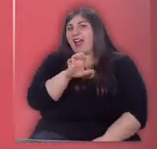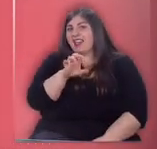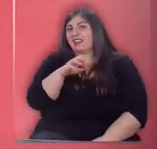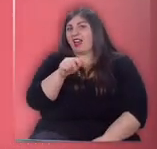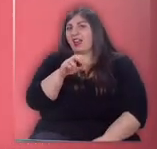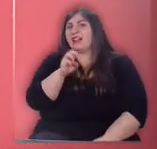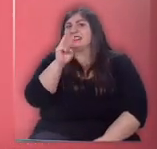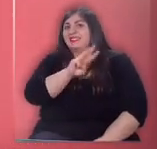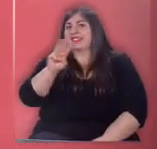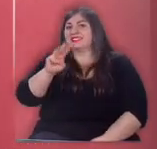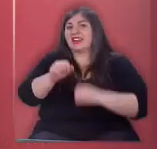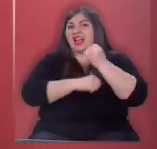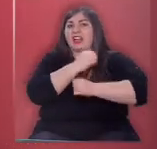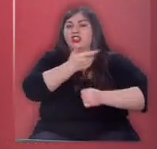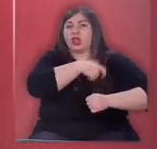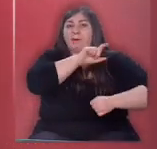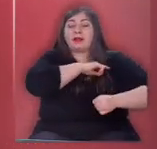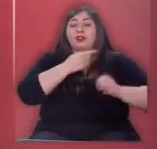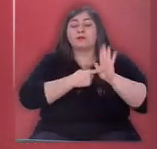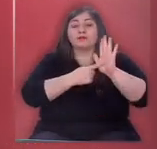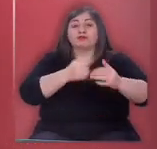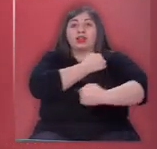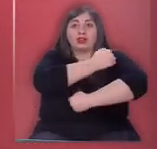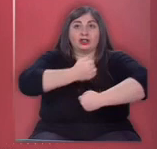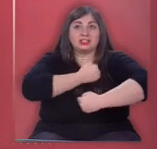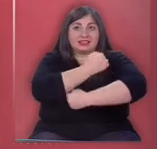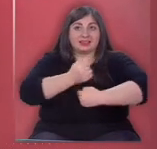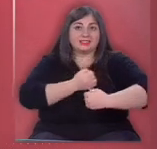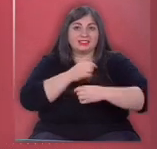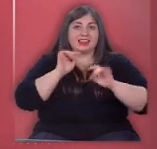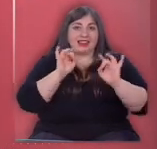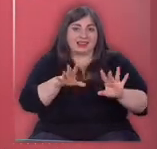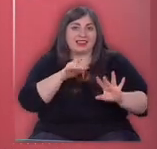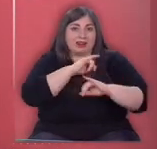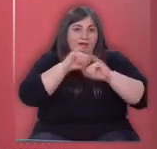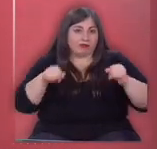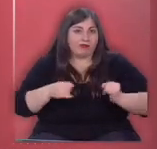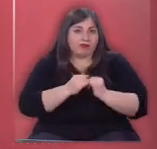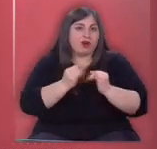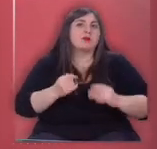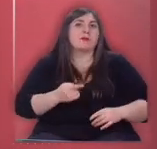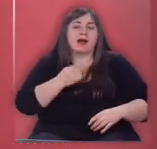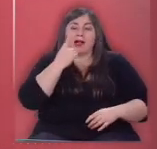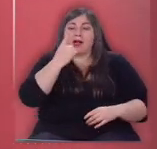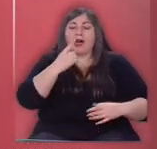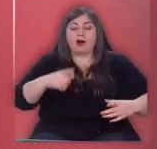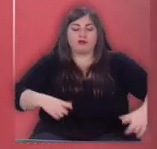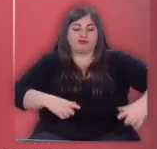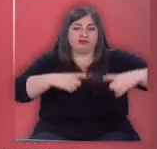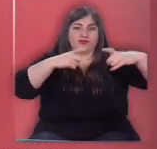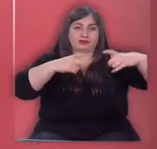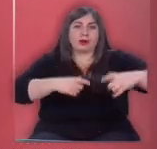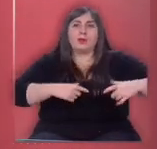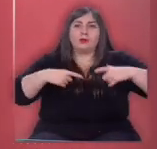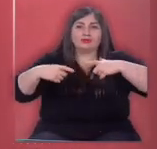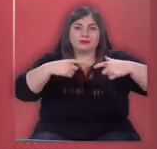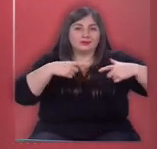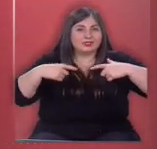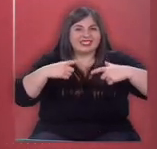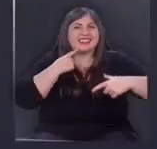años, que se mostró cocinando. Ahí le dan la forma a un bizcocho.